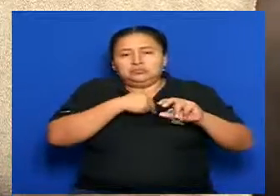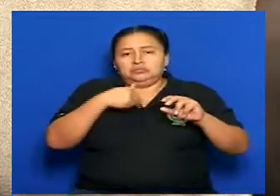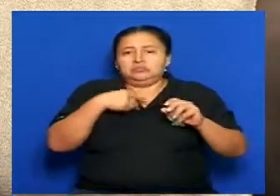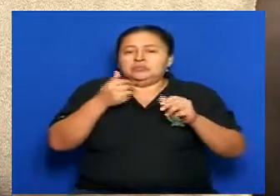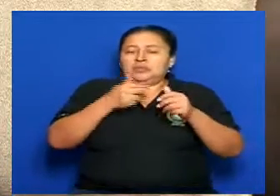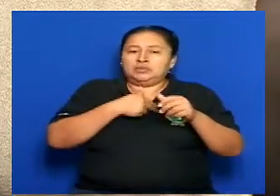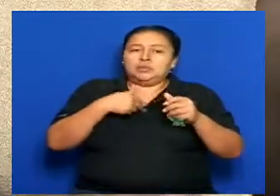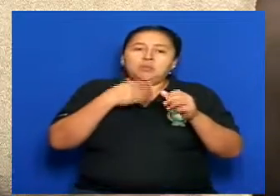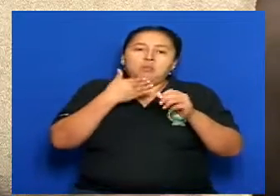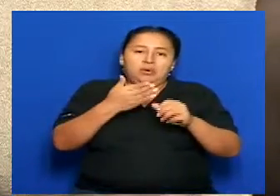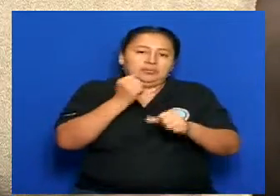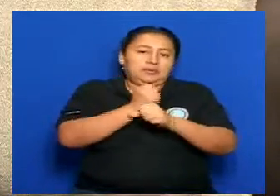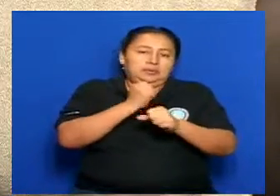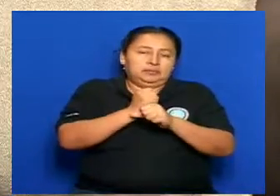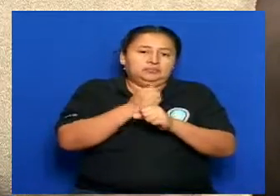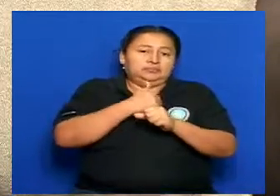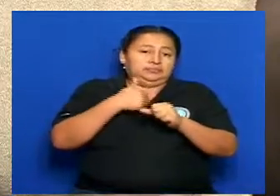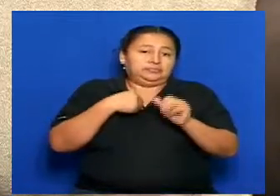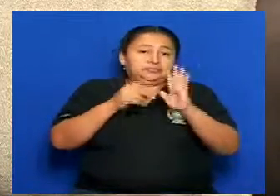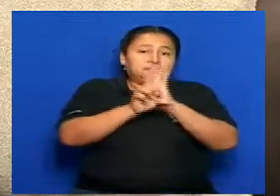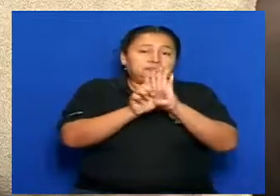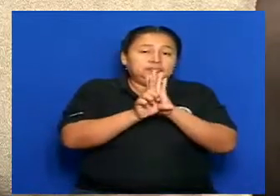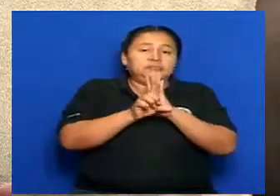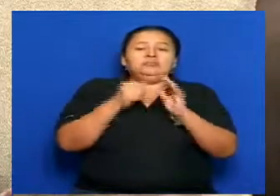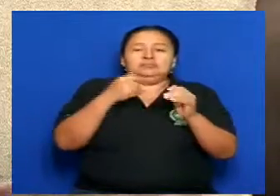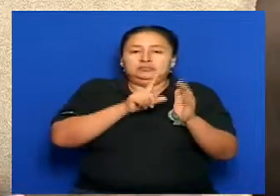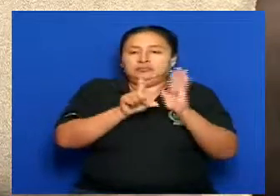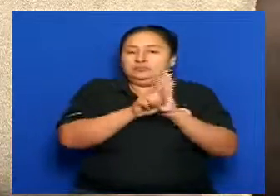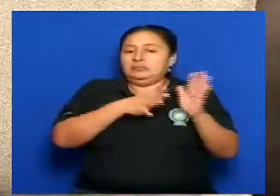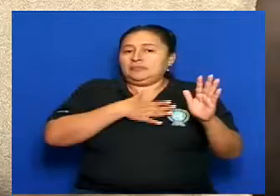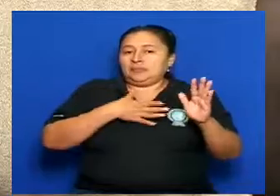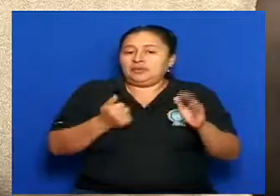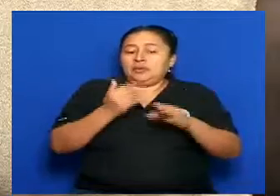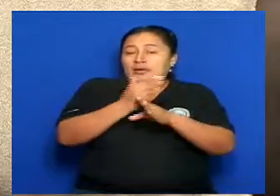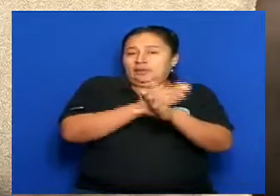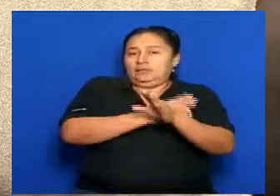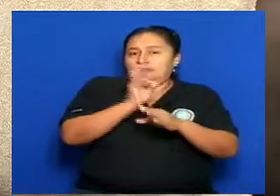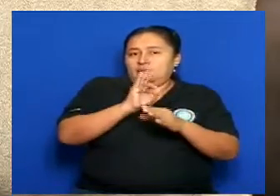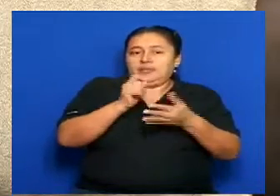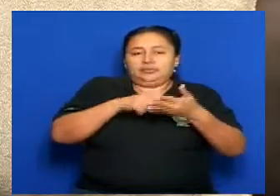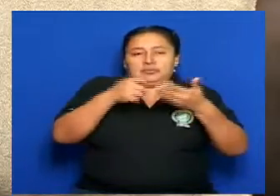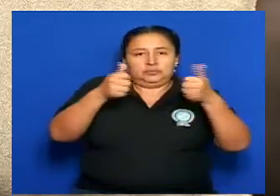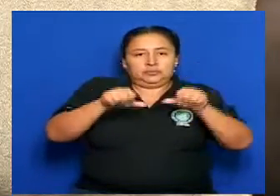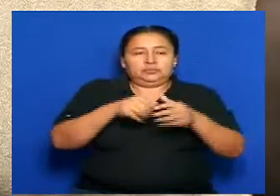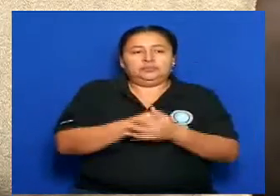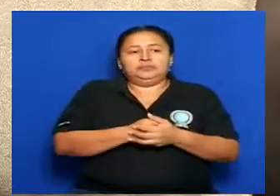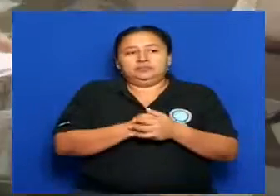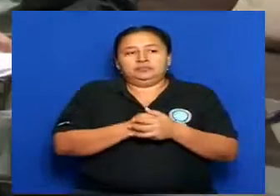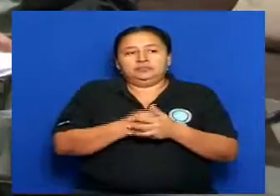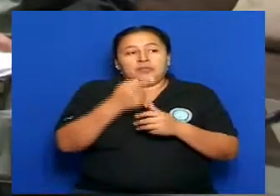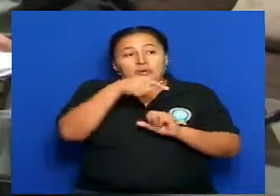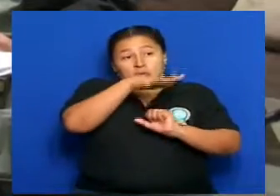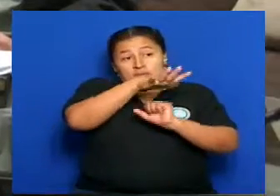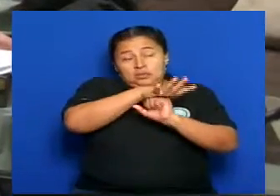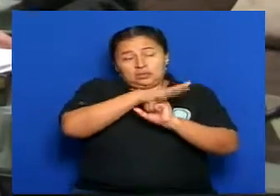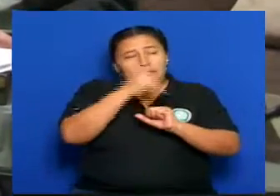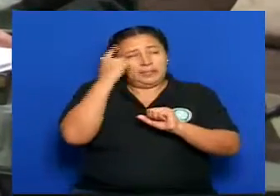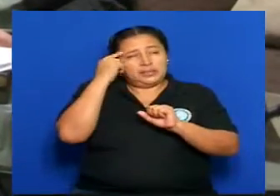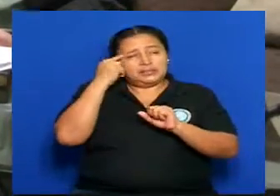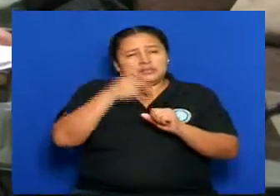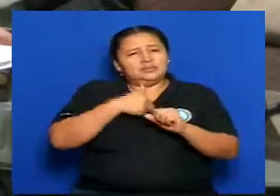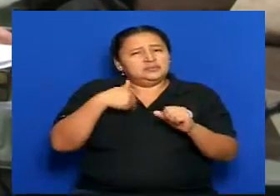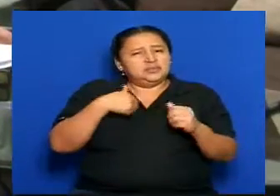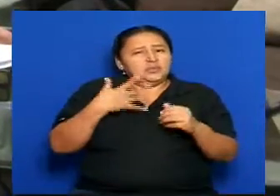para hacer una ley posiblemente mejor de lo que hemos aprobado en lo general la comisión proyecta hacer